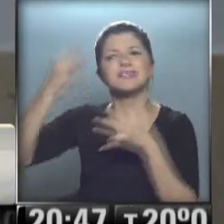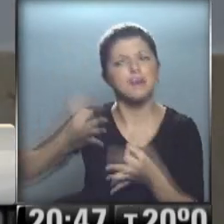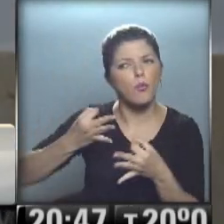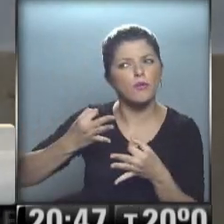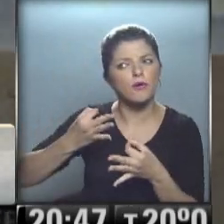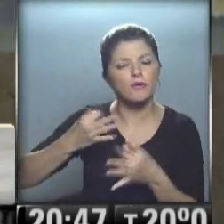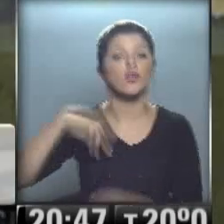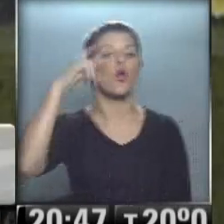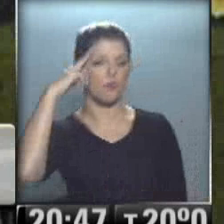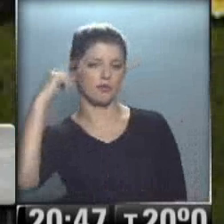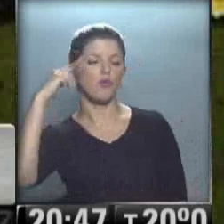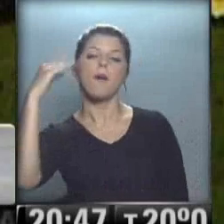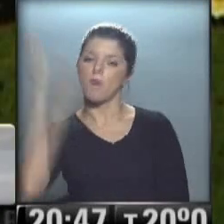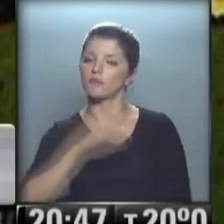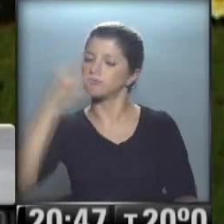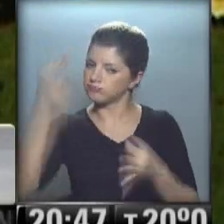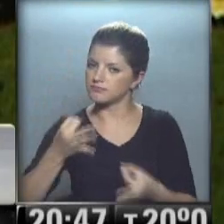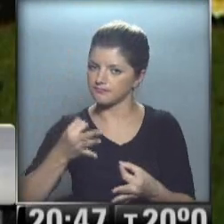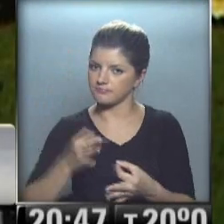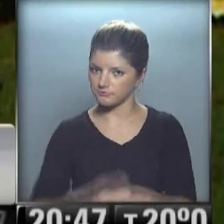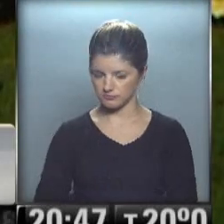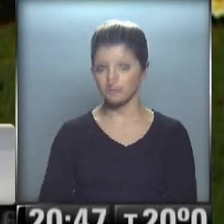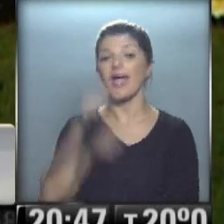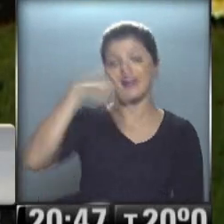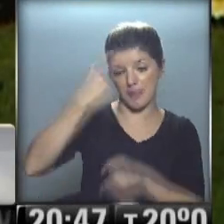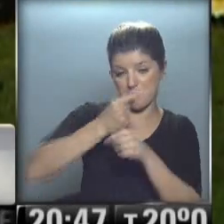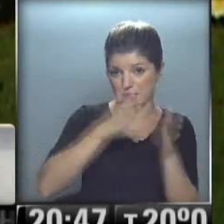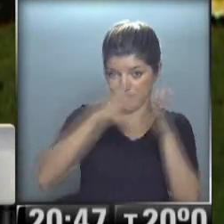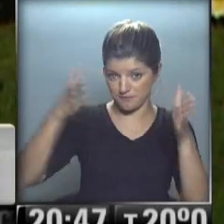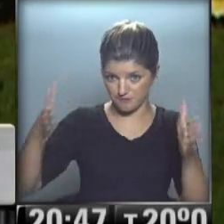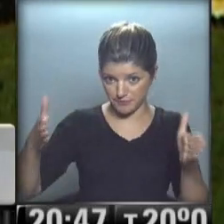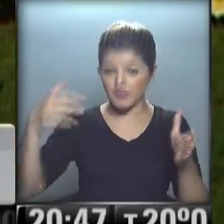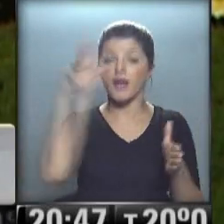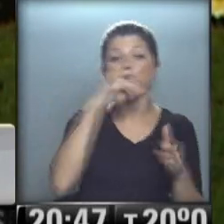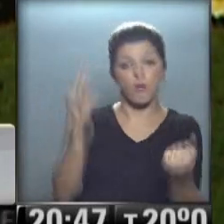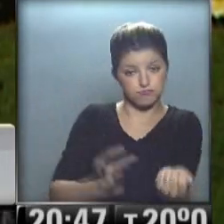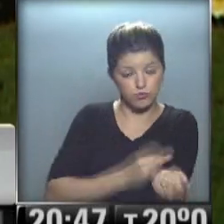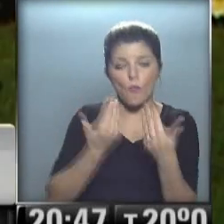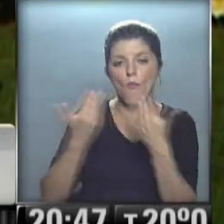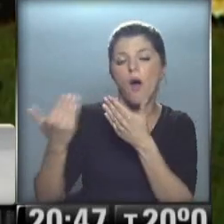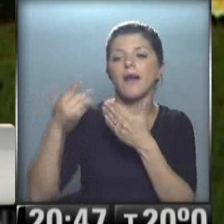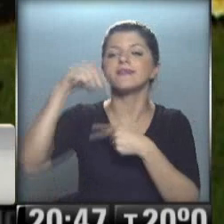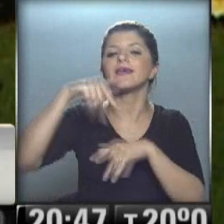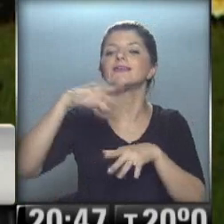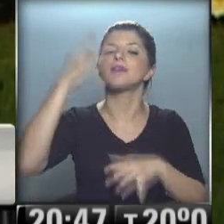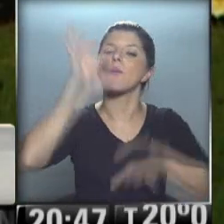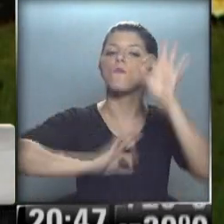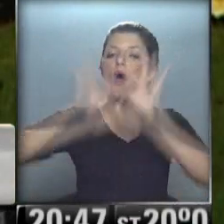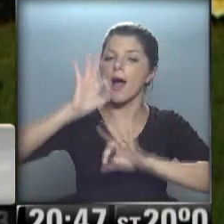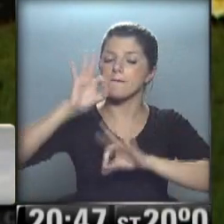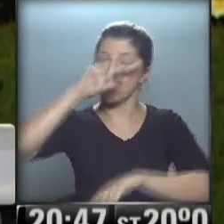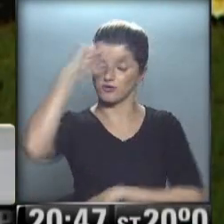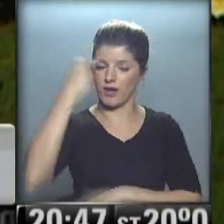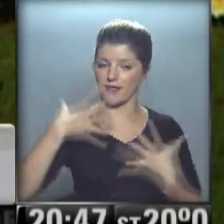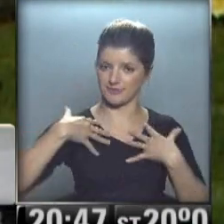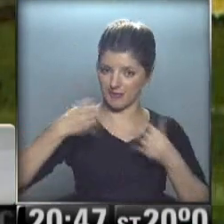El 99.9%. En esta primera etapa de implementación, a cargo del Programa Nacional de Salud Sexual y Procreación